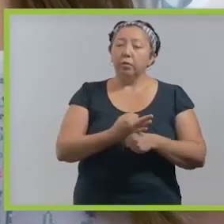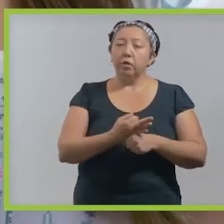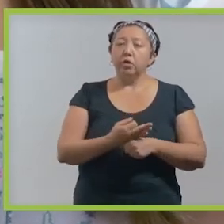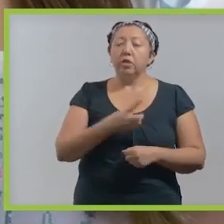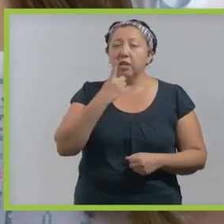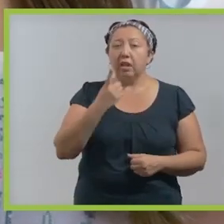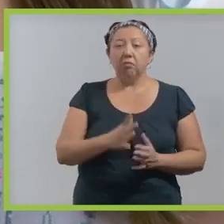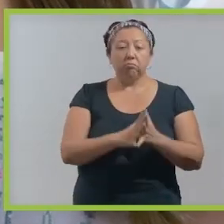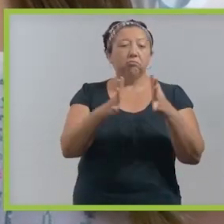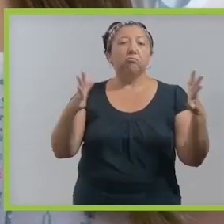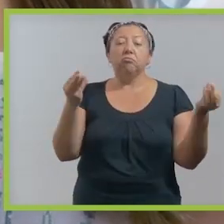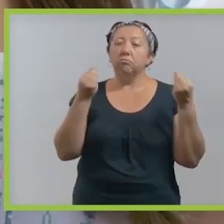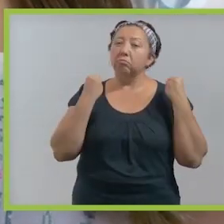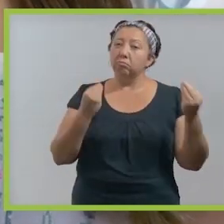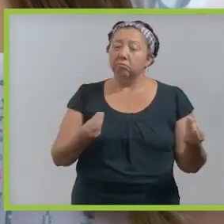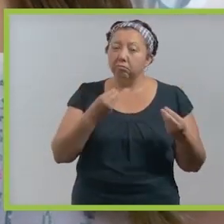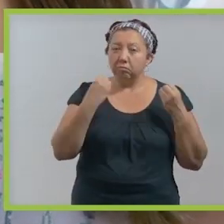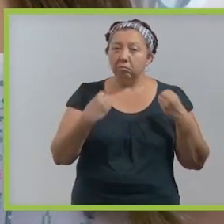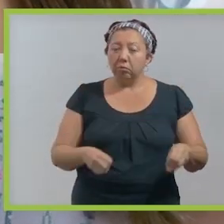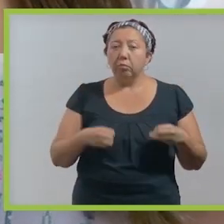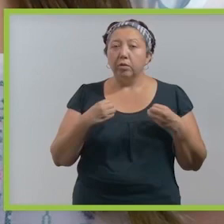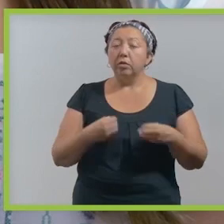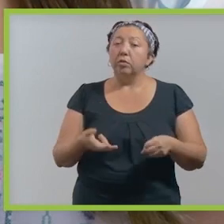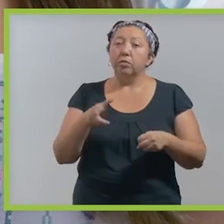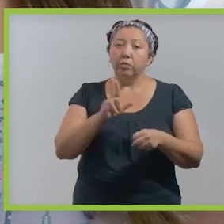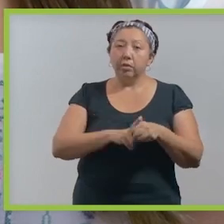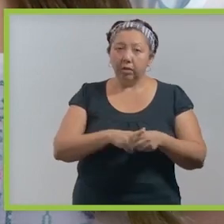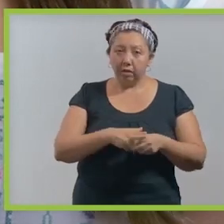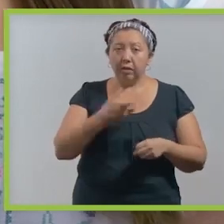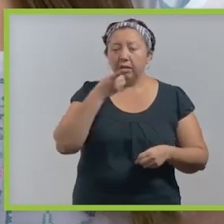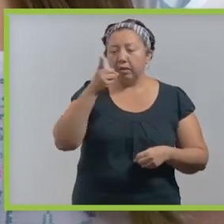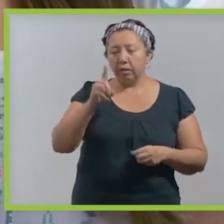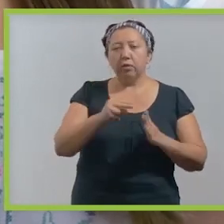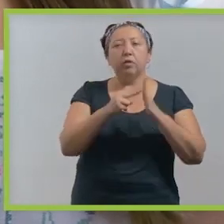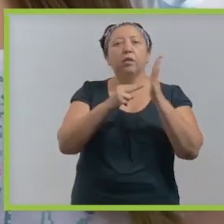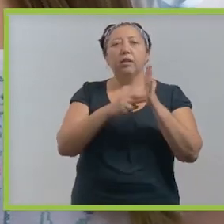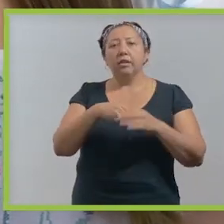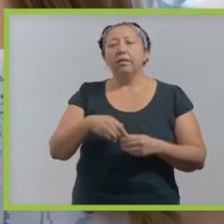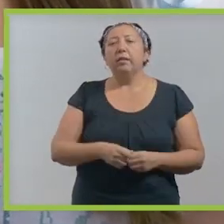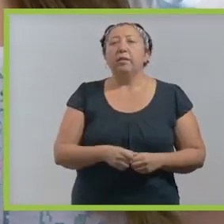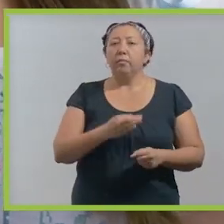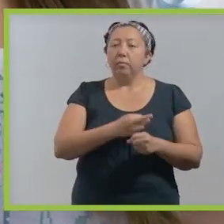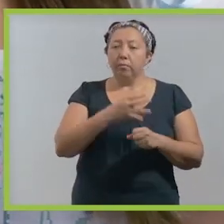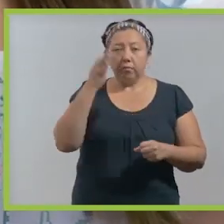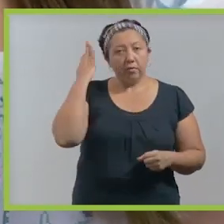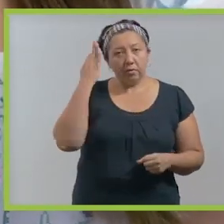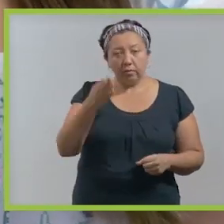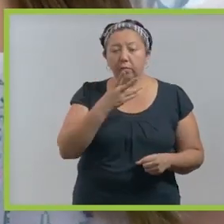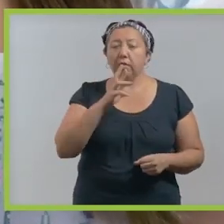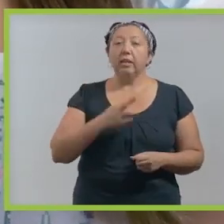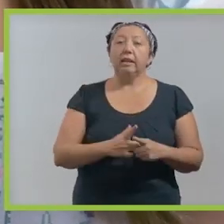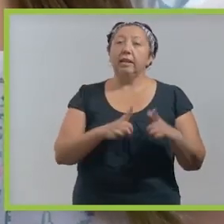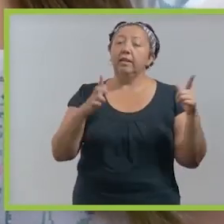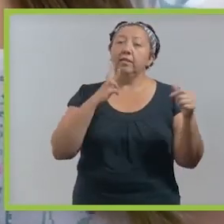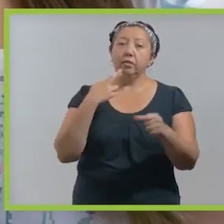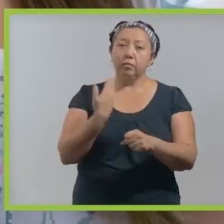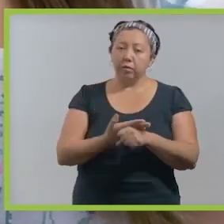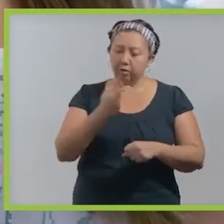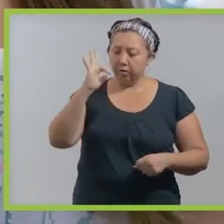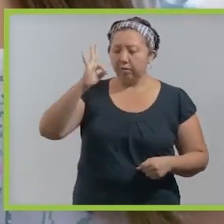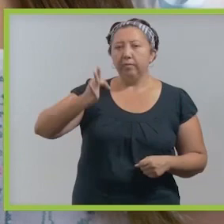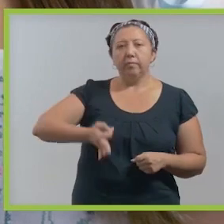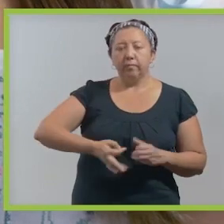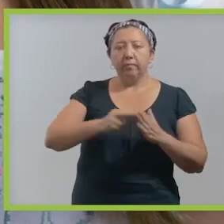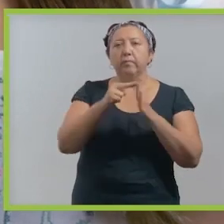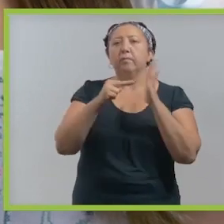estuvimos complicados en el tema de ocupación hospitalaria, tomamos las medidas a tiempo, los yucatecos con gran responsabilidad